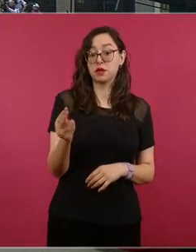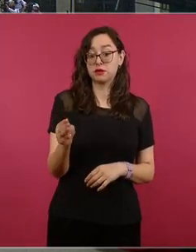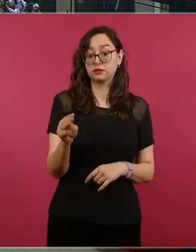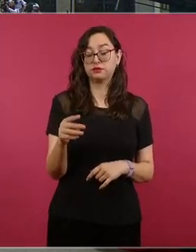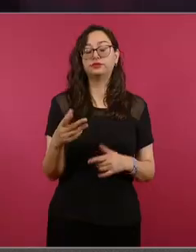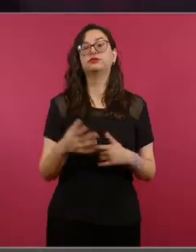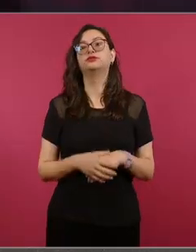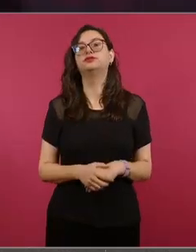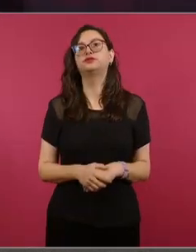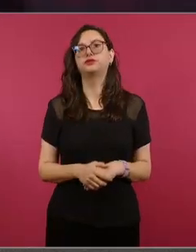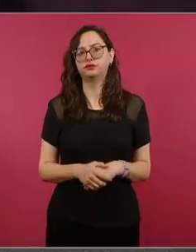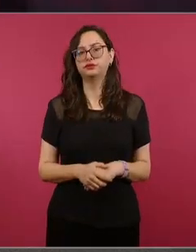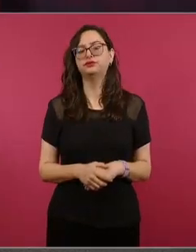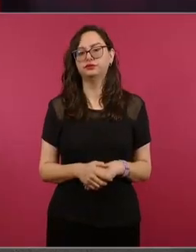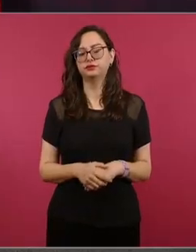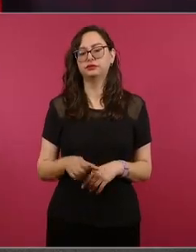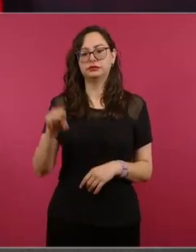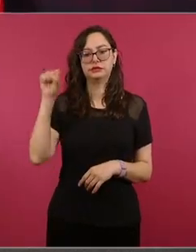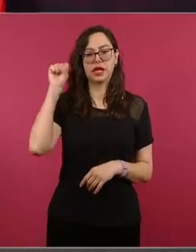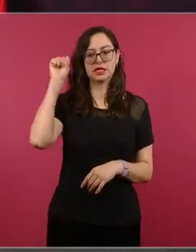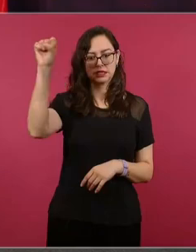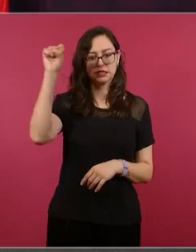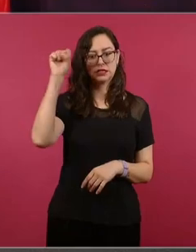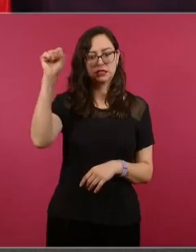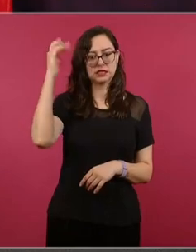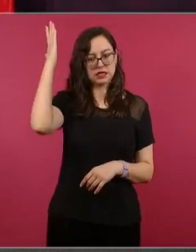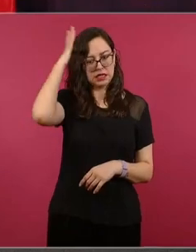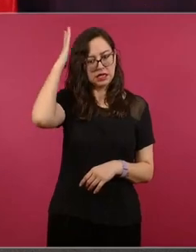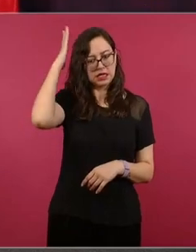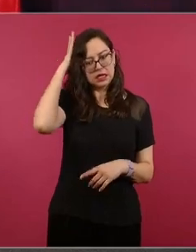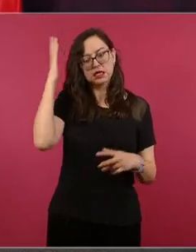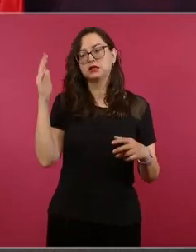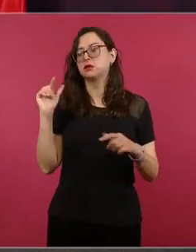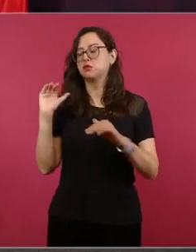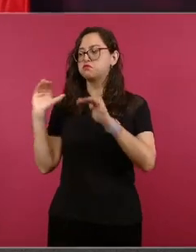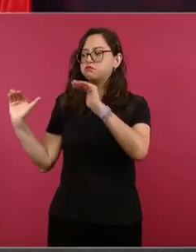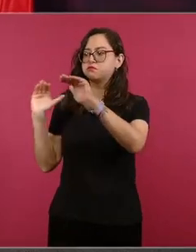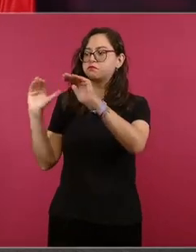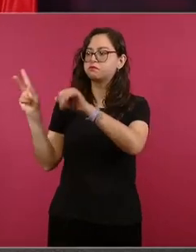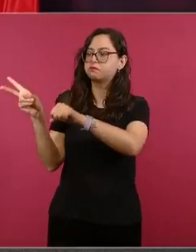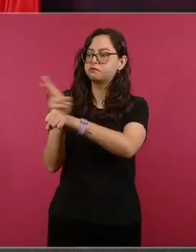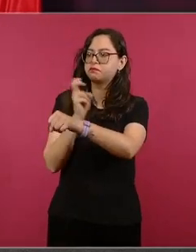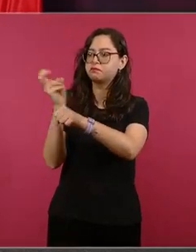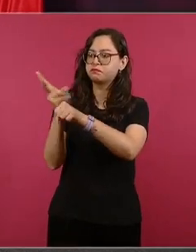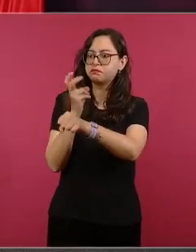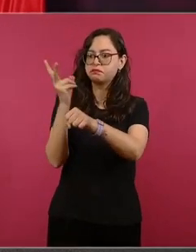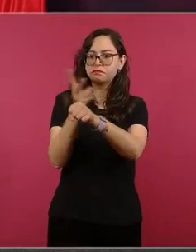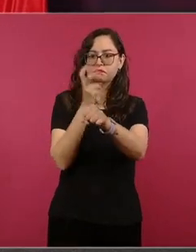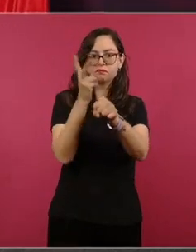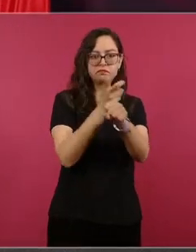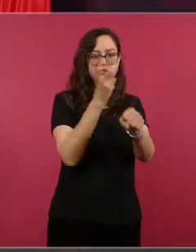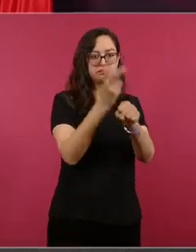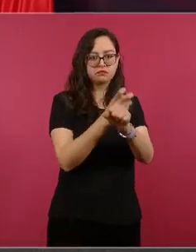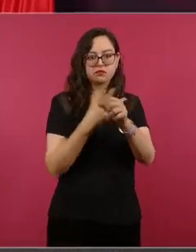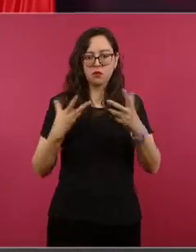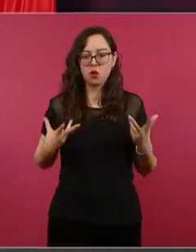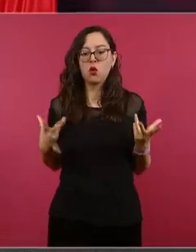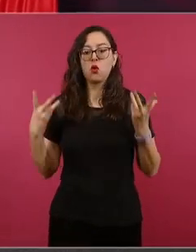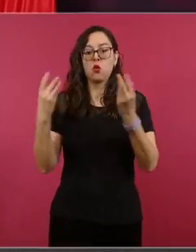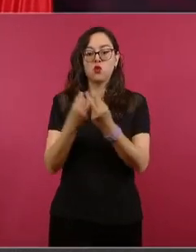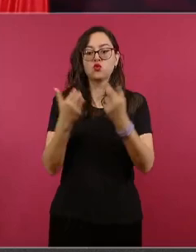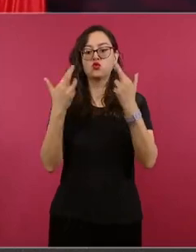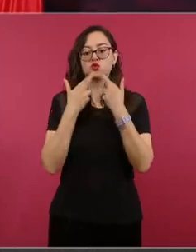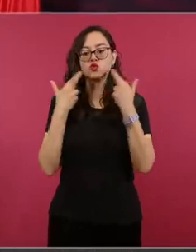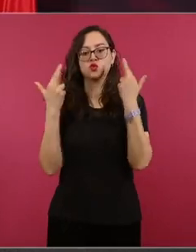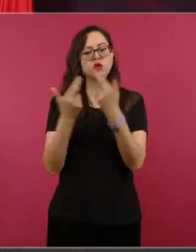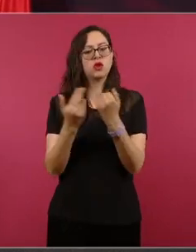sindicatos. Lo hicimos el año pasado, lo vamos a hacer